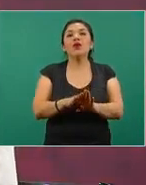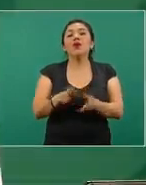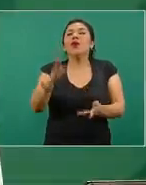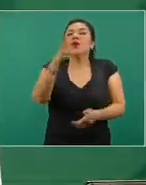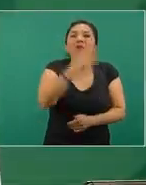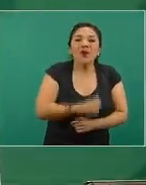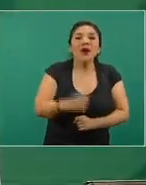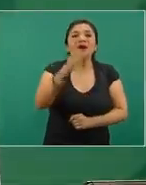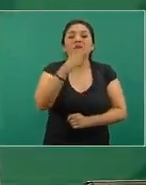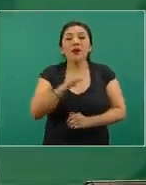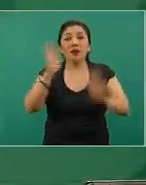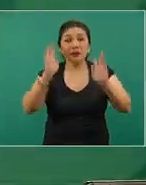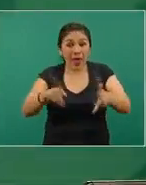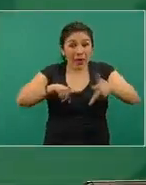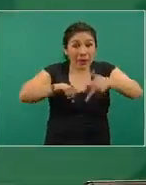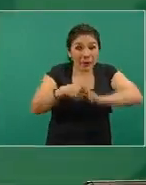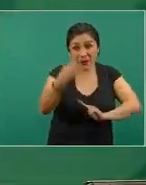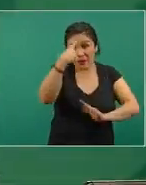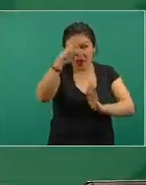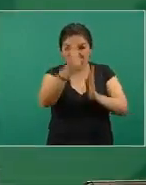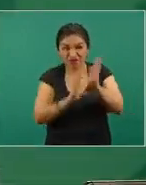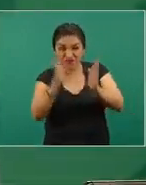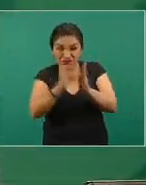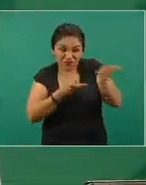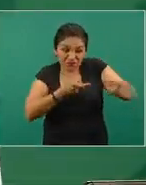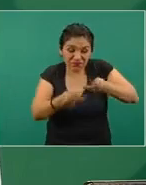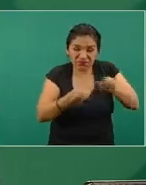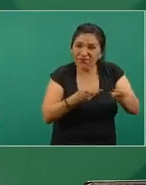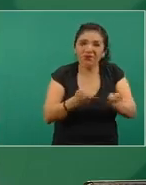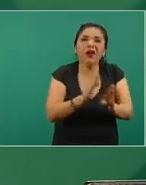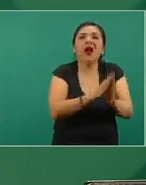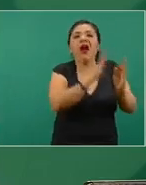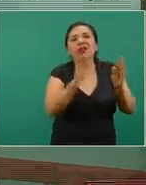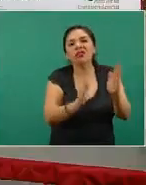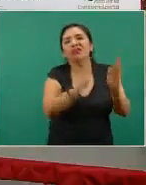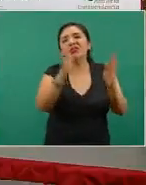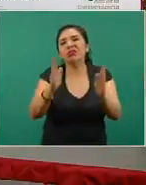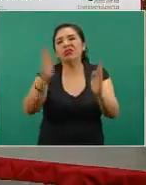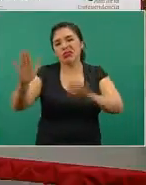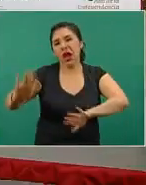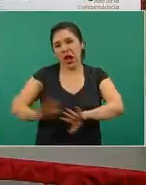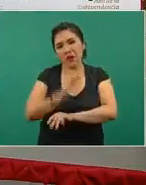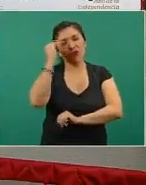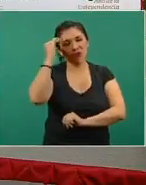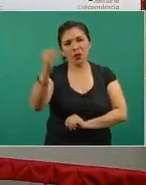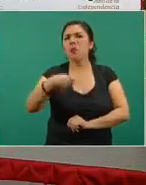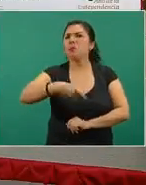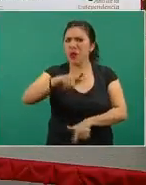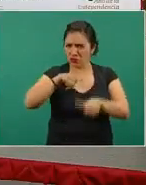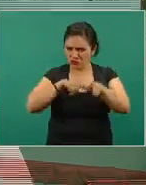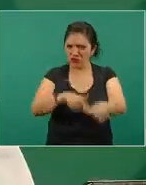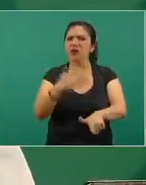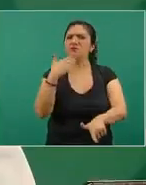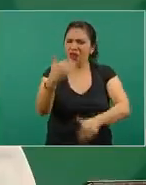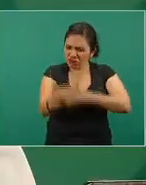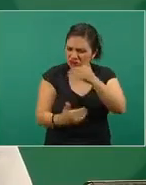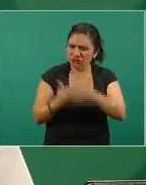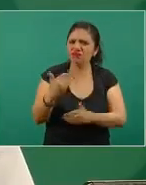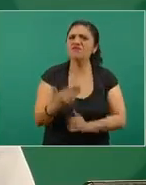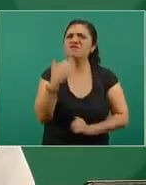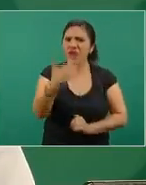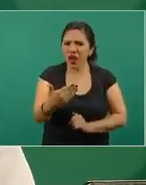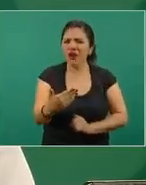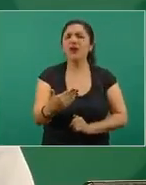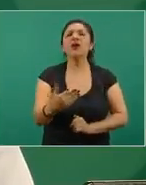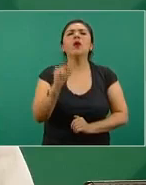factible que se empiece en los calendarios originalmente programados y se han hecho reprogramaciones. Pero sigue de todos modos en muy buen camino, con